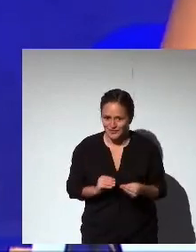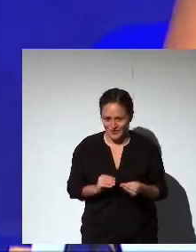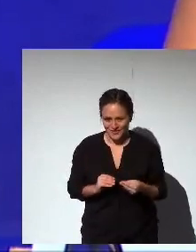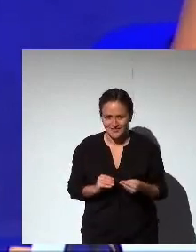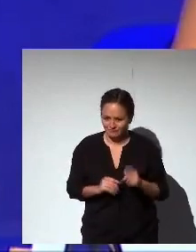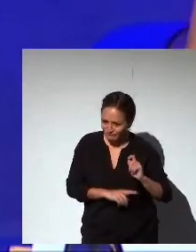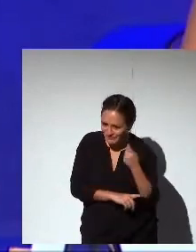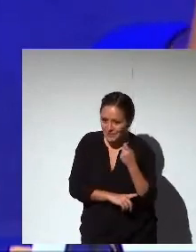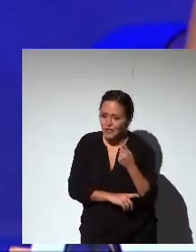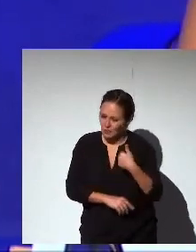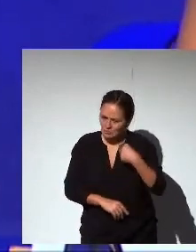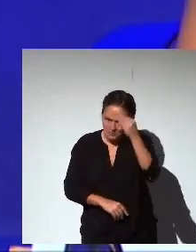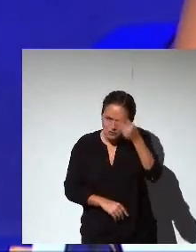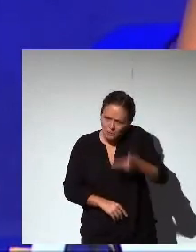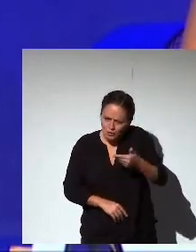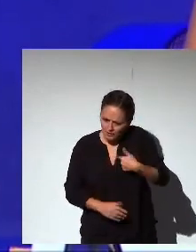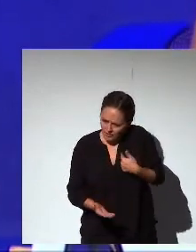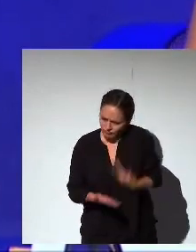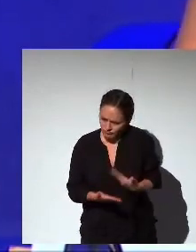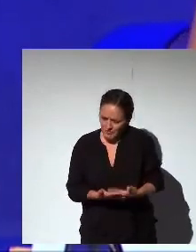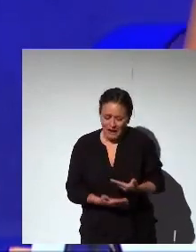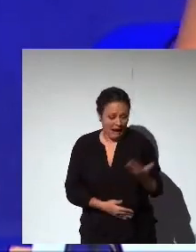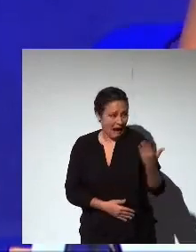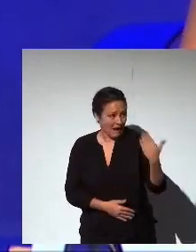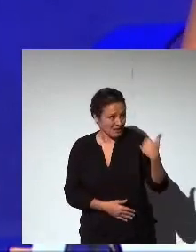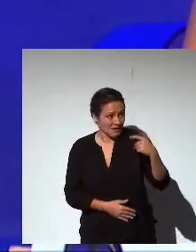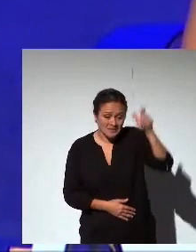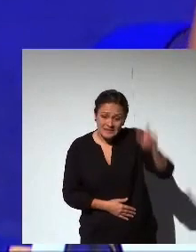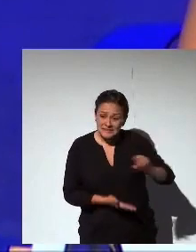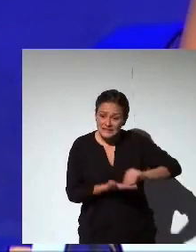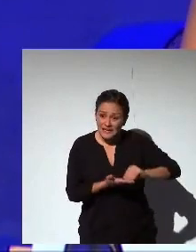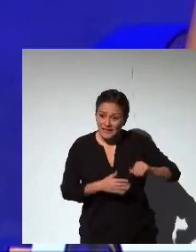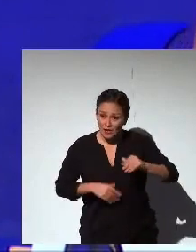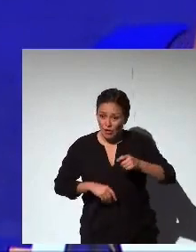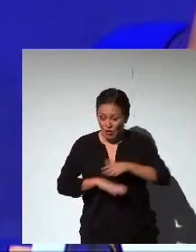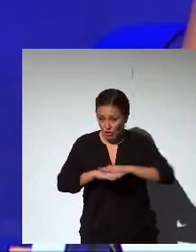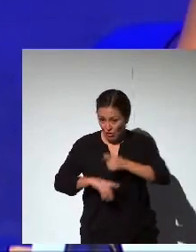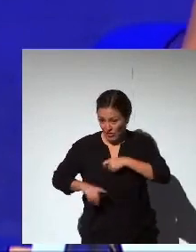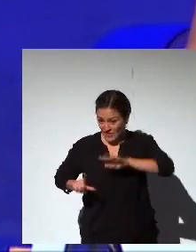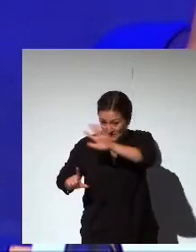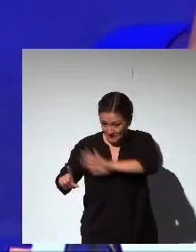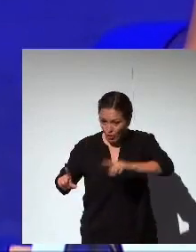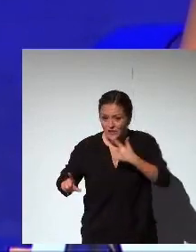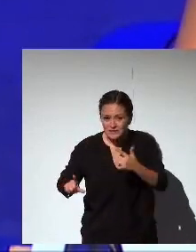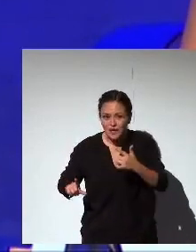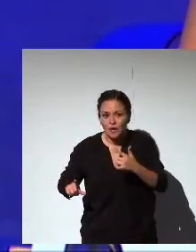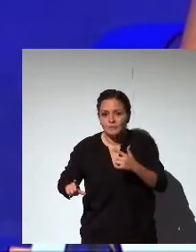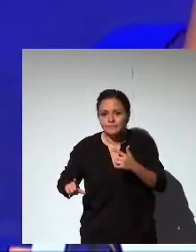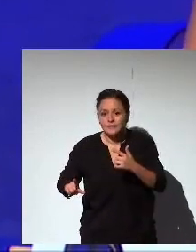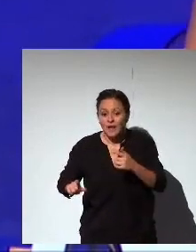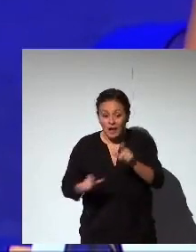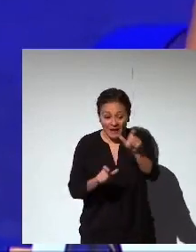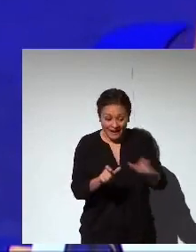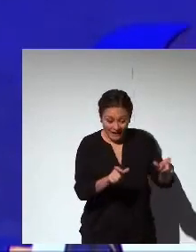importante señalarlo, y ayer lo señalaba el secretario de Estado, ustedes nos recuerdan a la clase política que nos tenemos que dejar